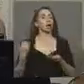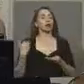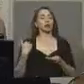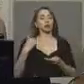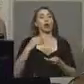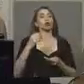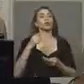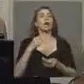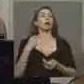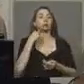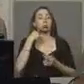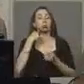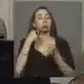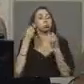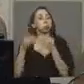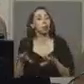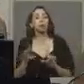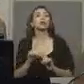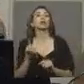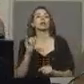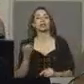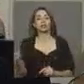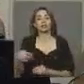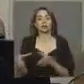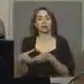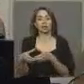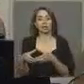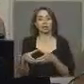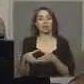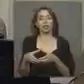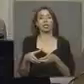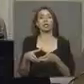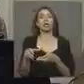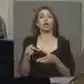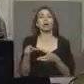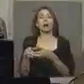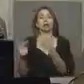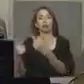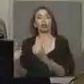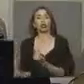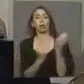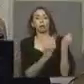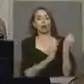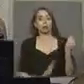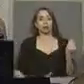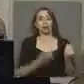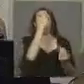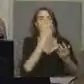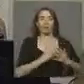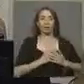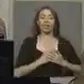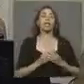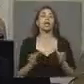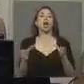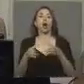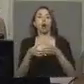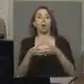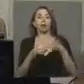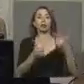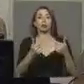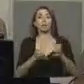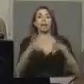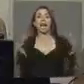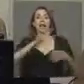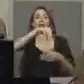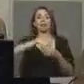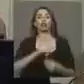la propuesta, por costosa que fuera, pero si lo va a rechazar la bancada del partido de la presidenta Bachelet